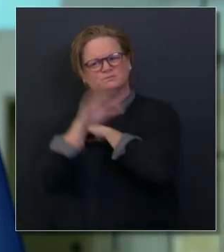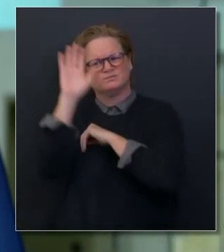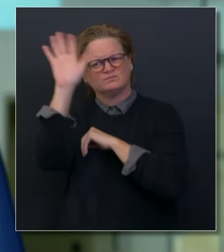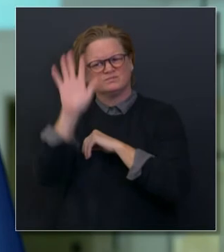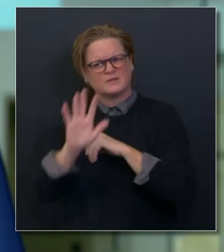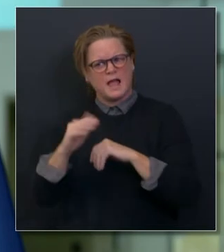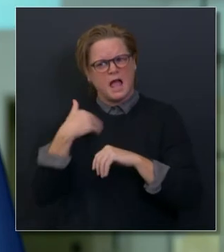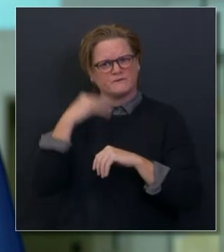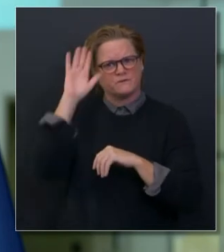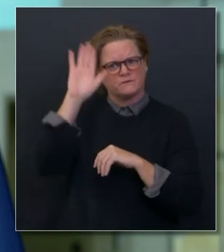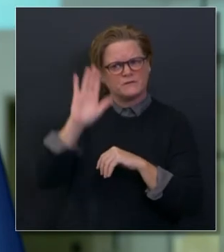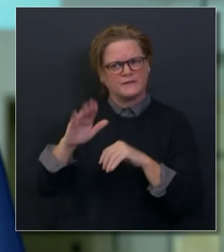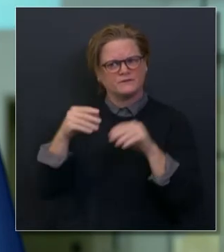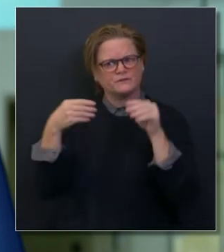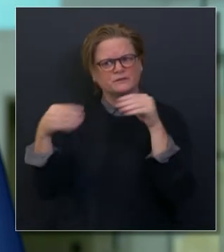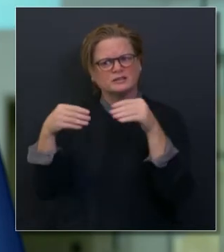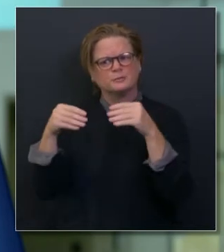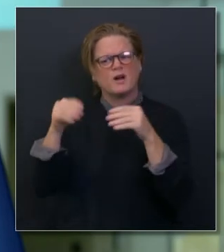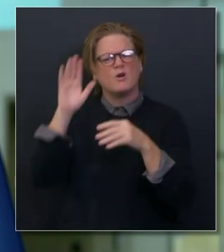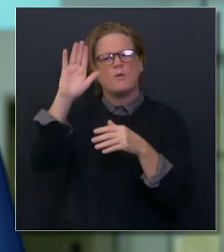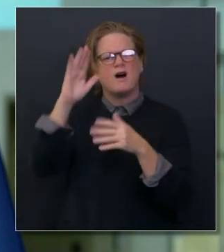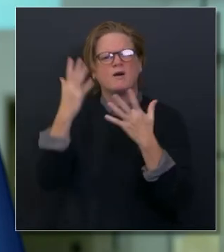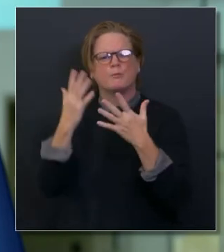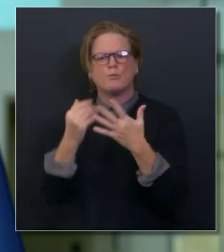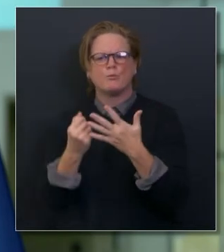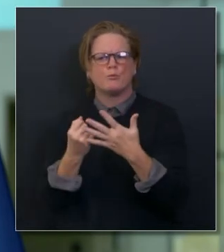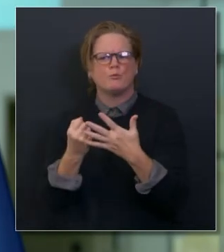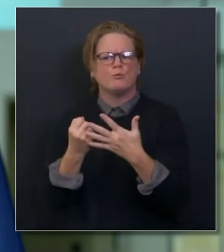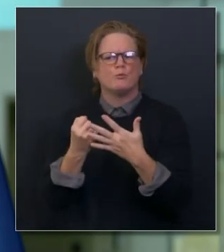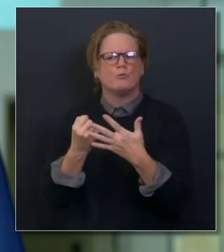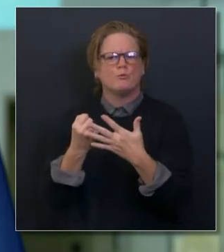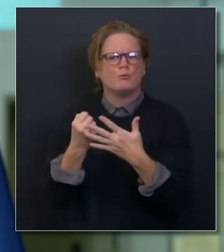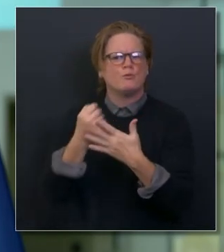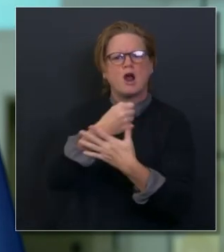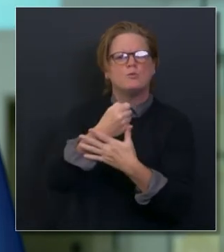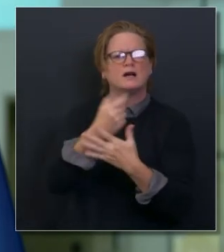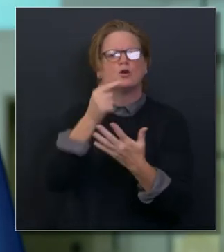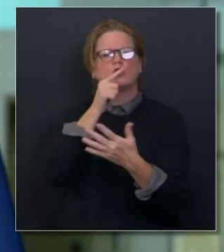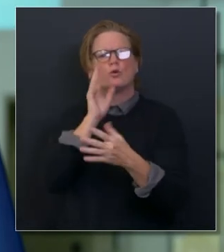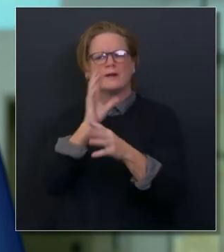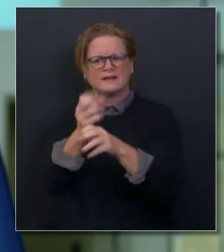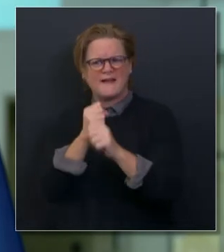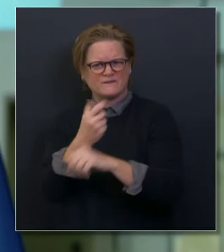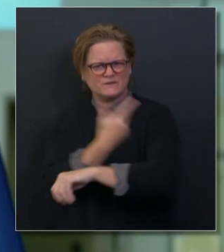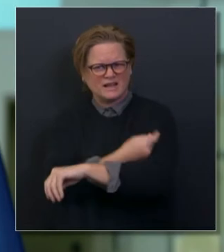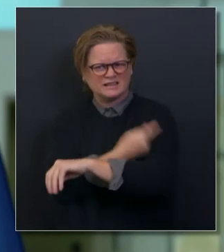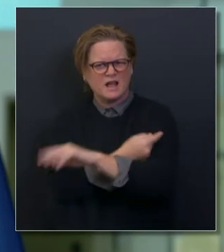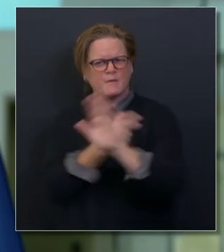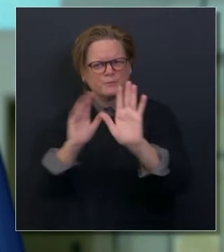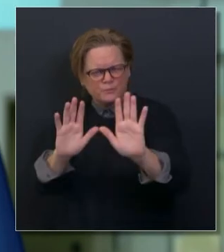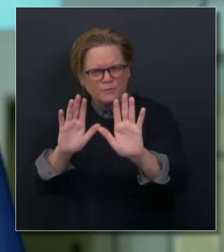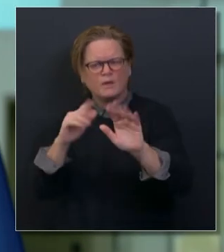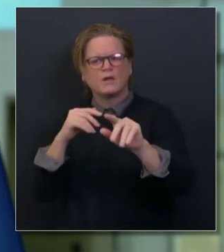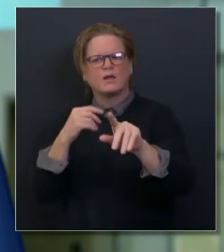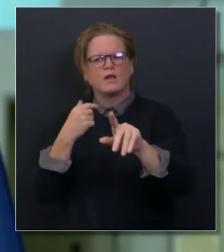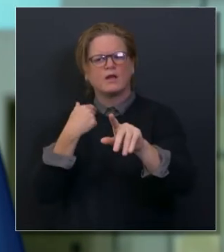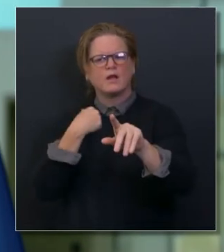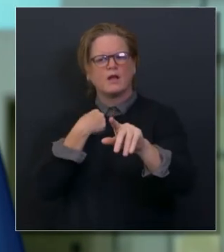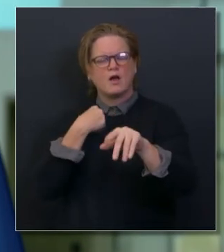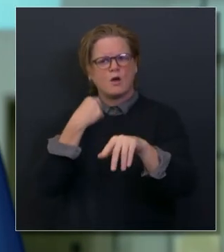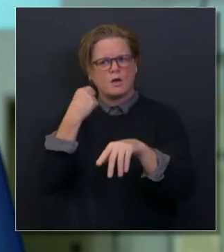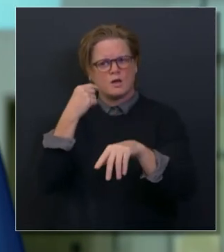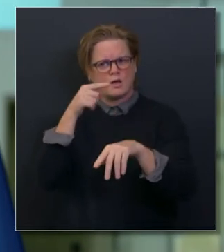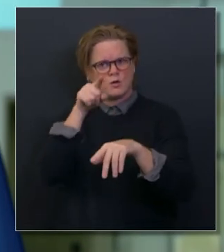tienen flexibilidad en cómo le dan prioridad a los grupos por vacunarse. Lo que me pregunto es